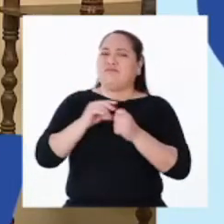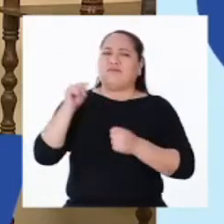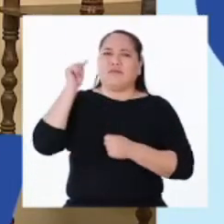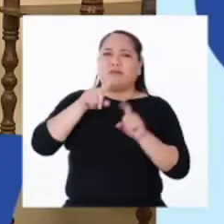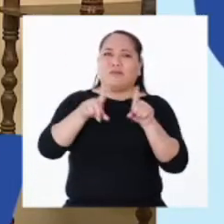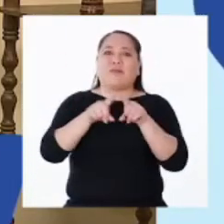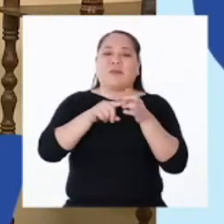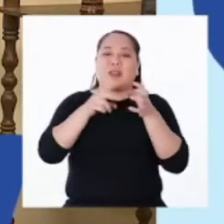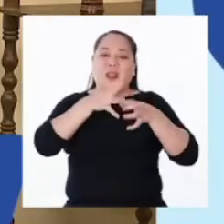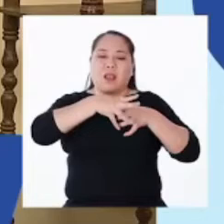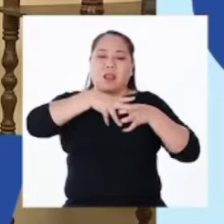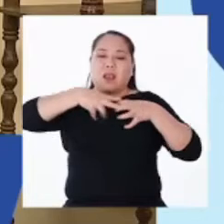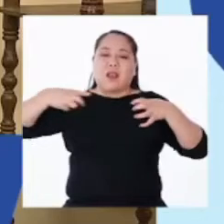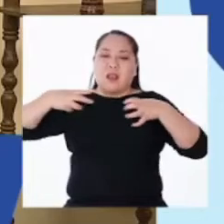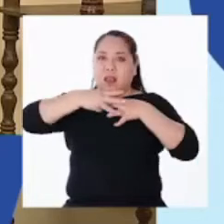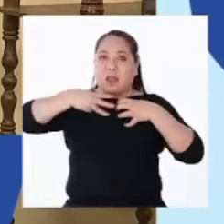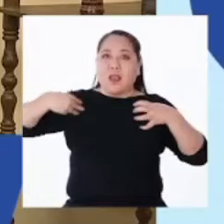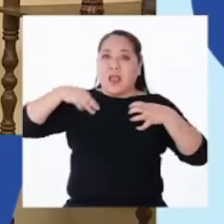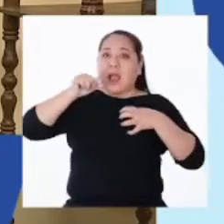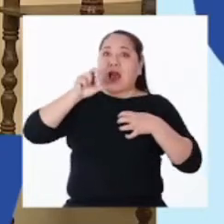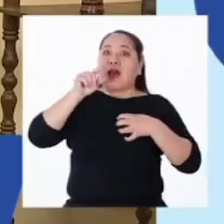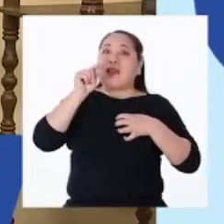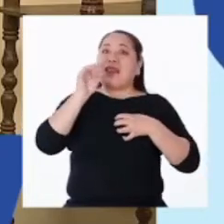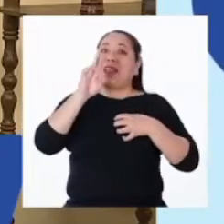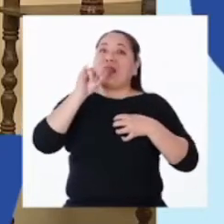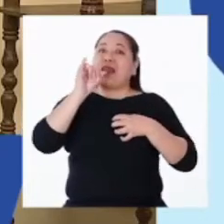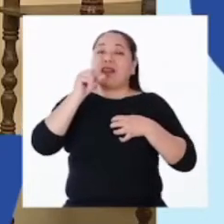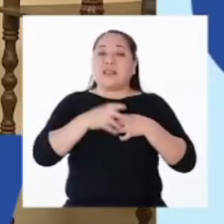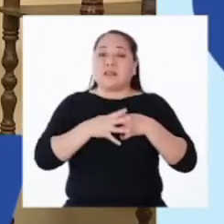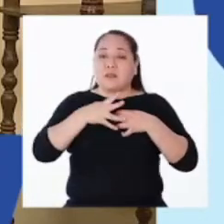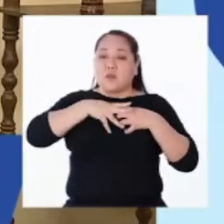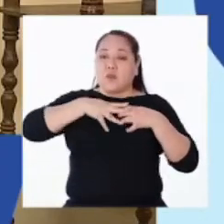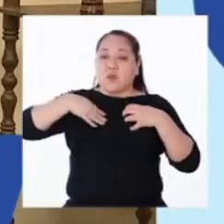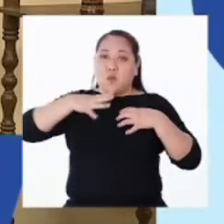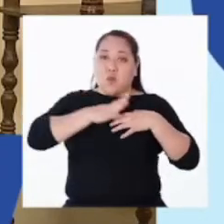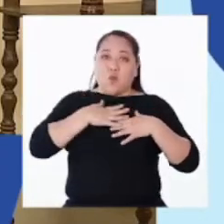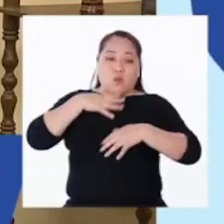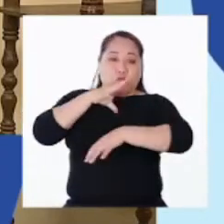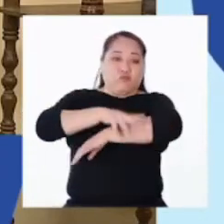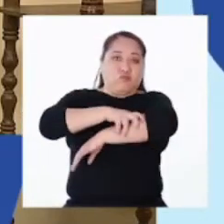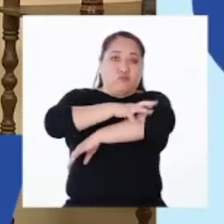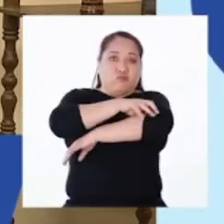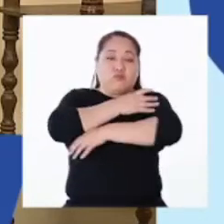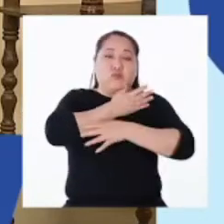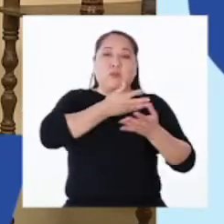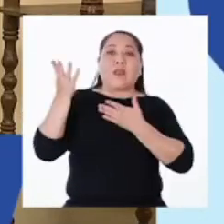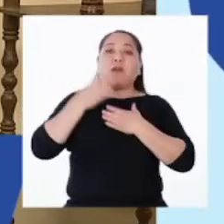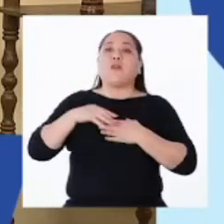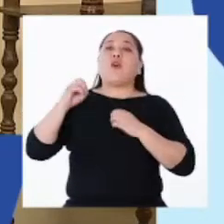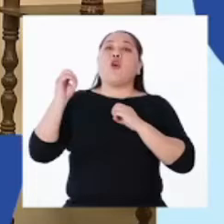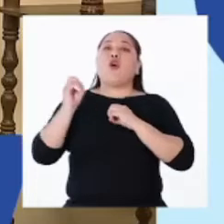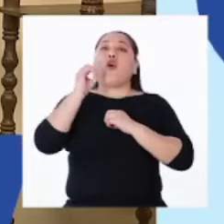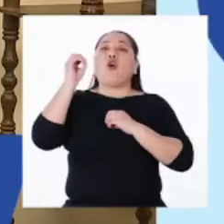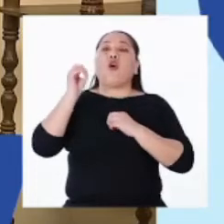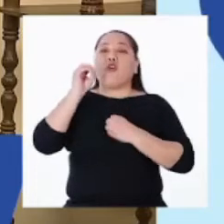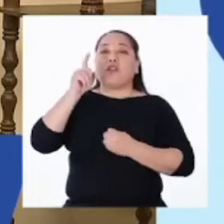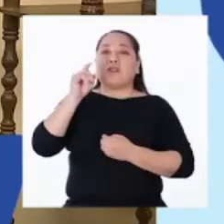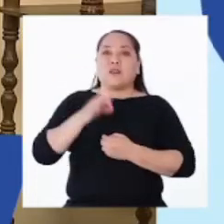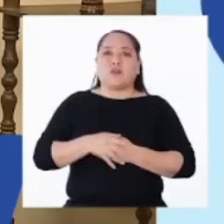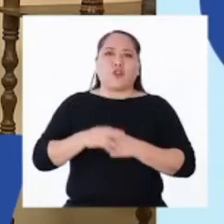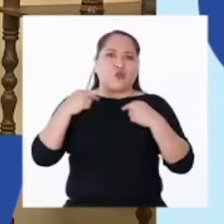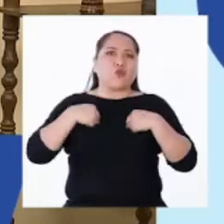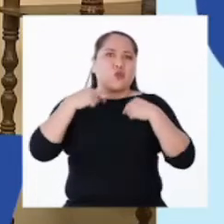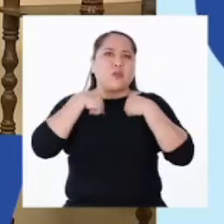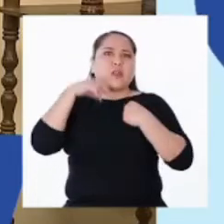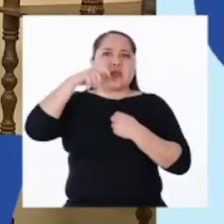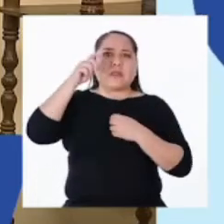las fibras musculares cardíacas el oxígeno y los nutrientes esenciales para la acción de bombeo de la sangre y eliminación